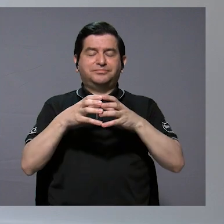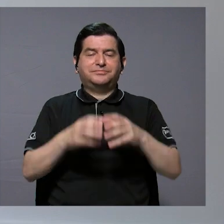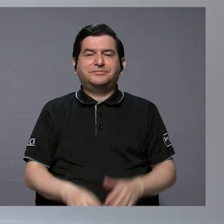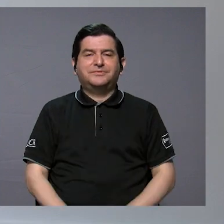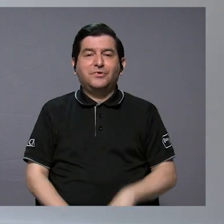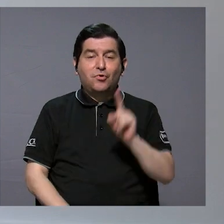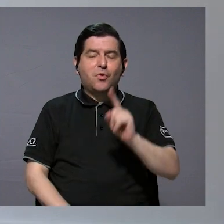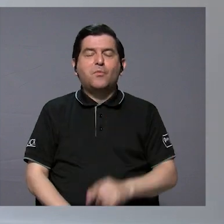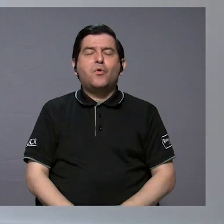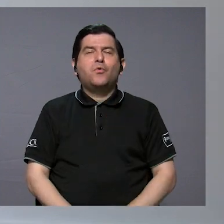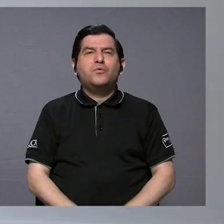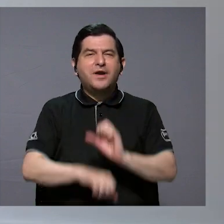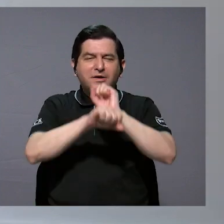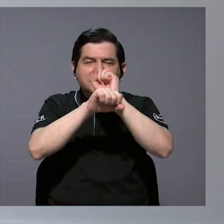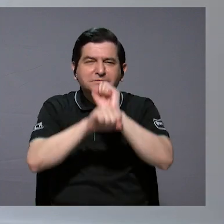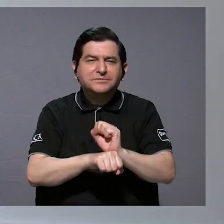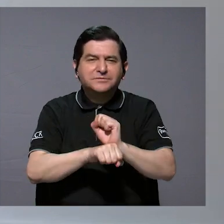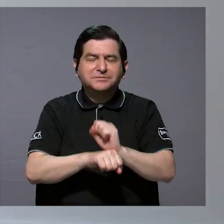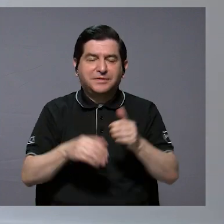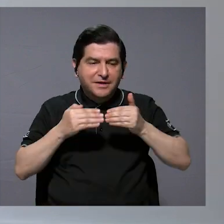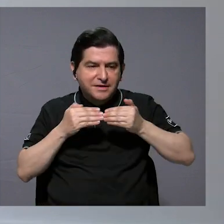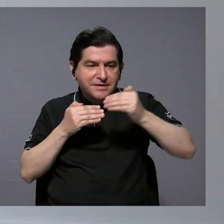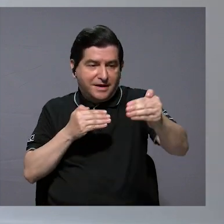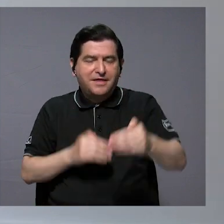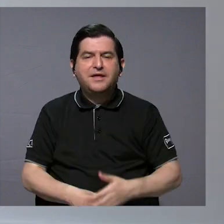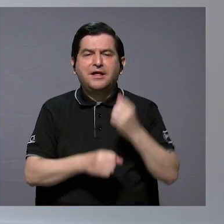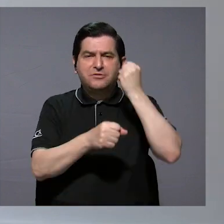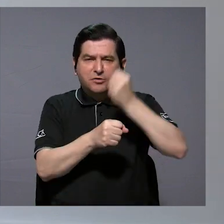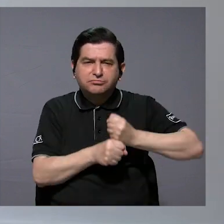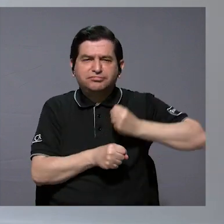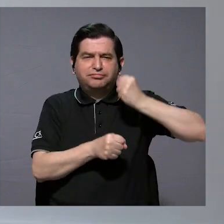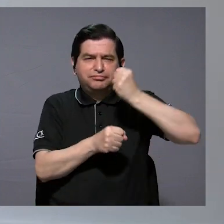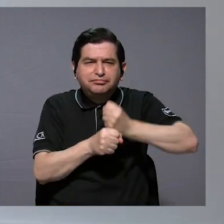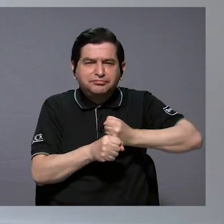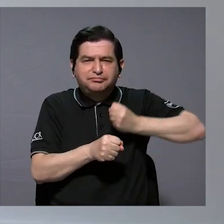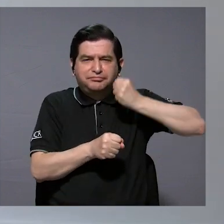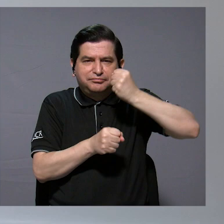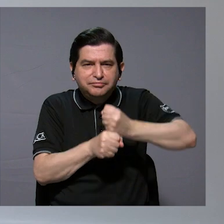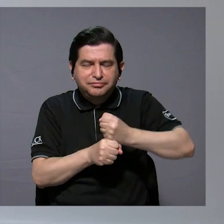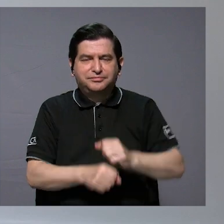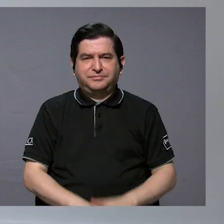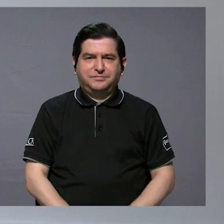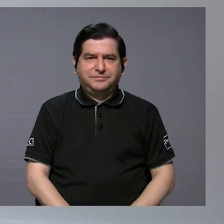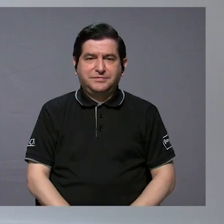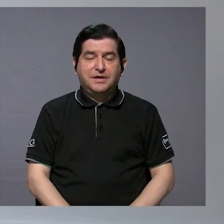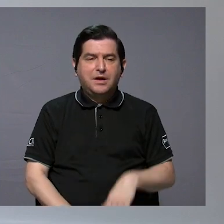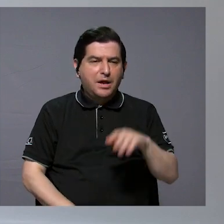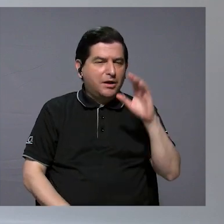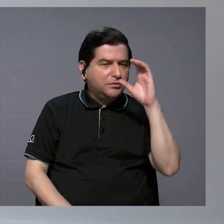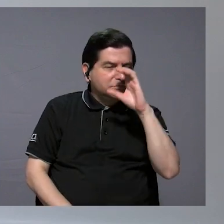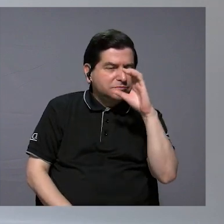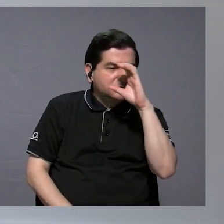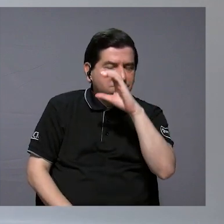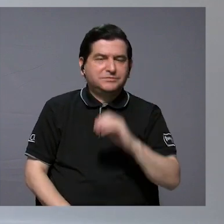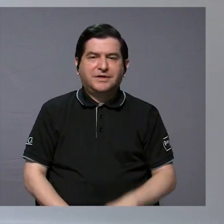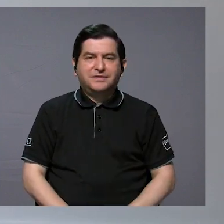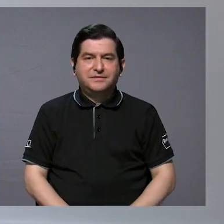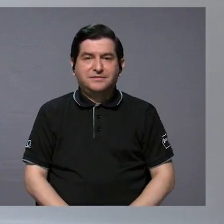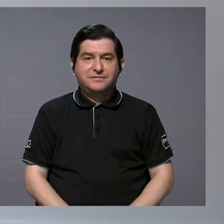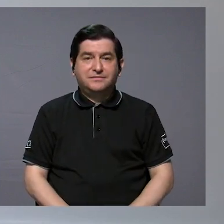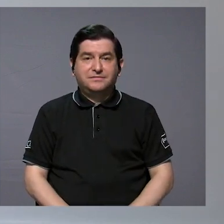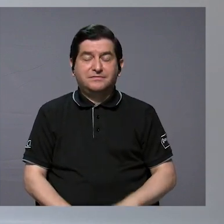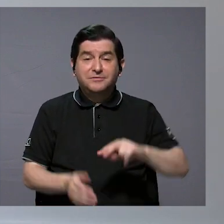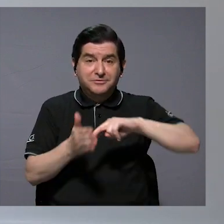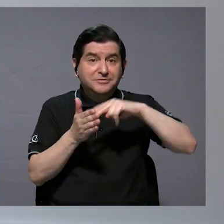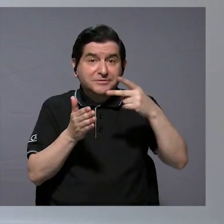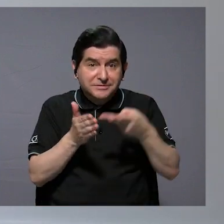convocó a modo de ritual, siento yo, y a partir de ahí continuamos trabajando, trabajando, explorando,